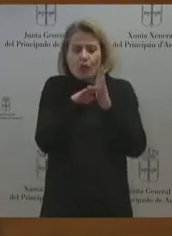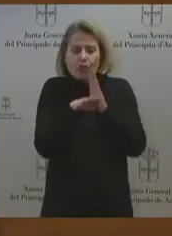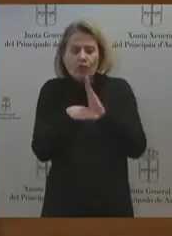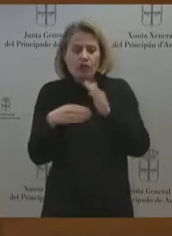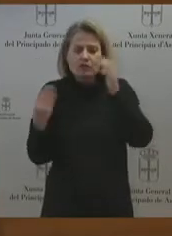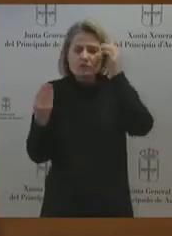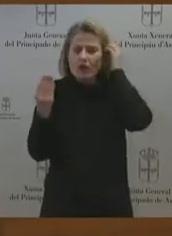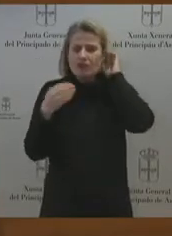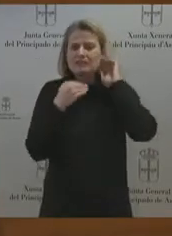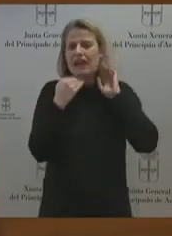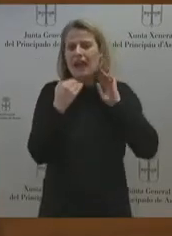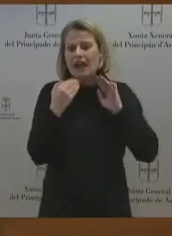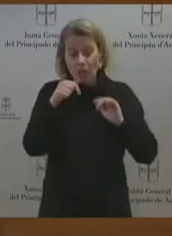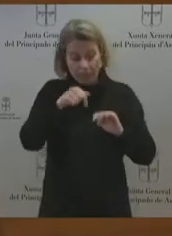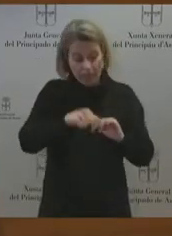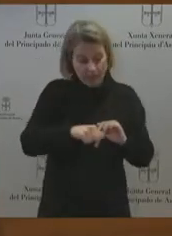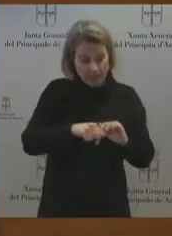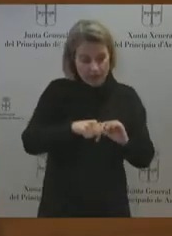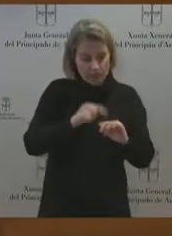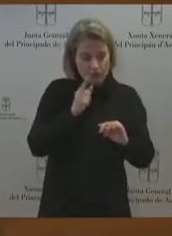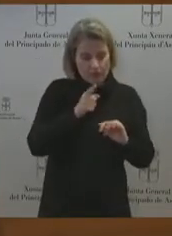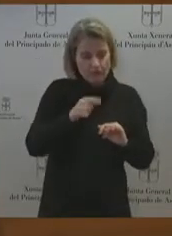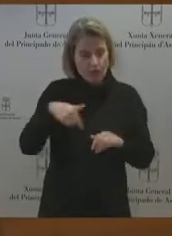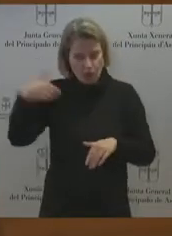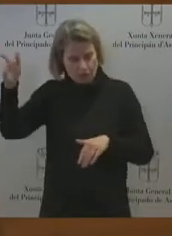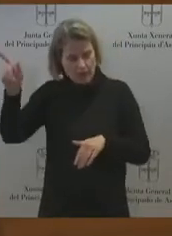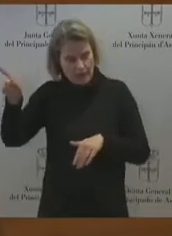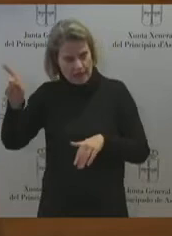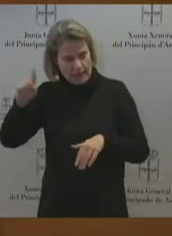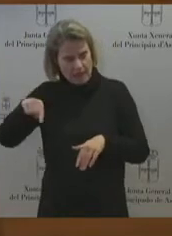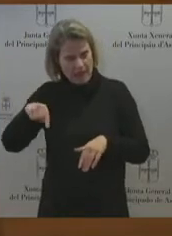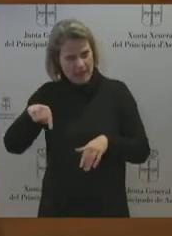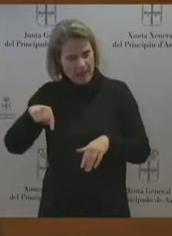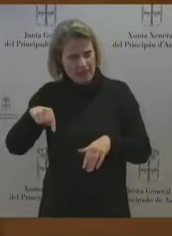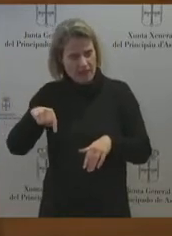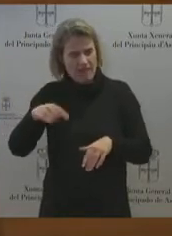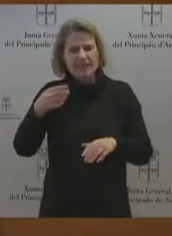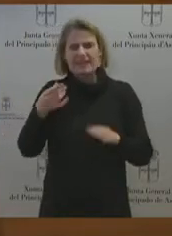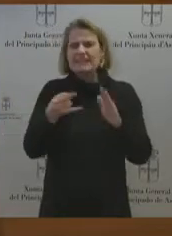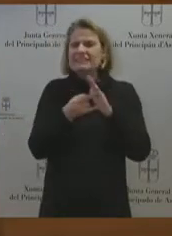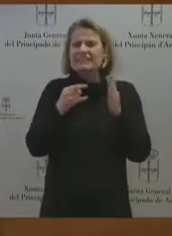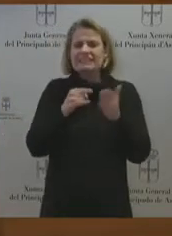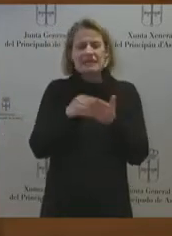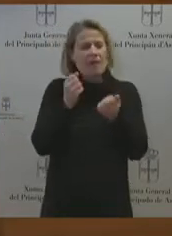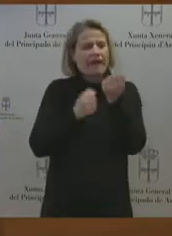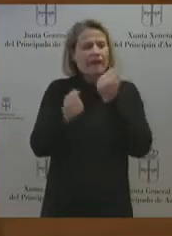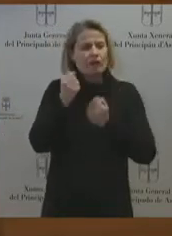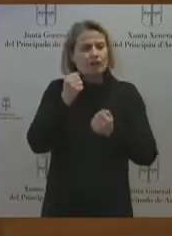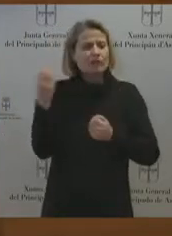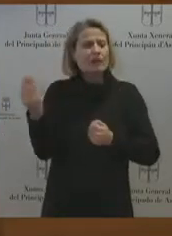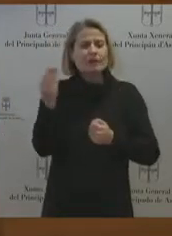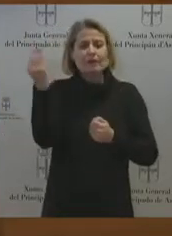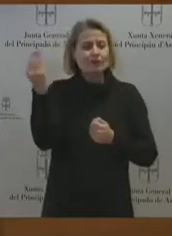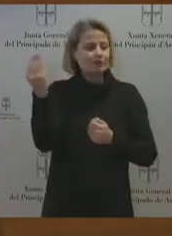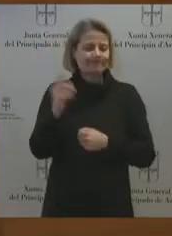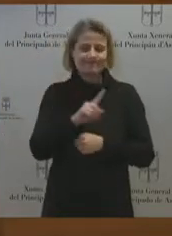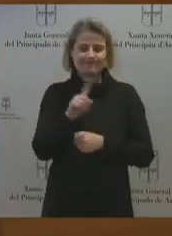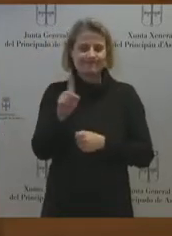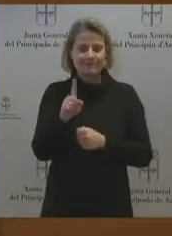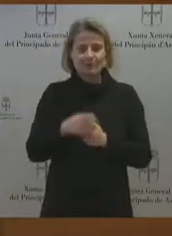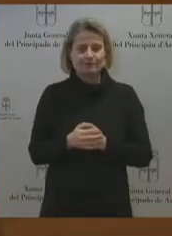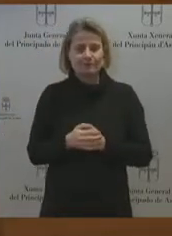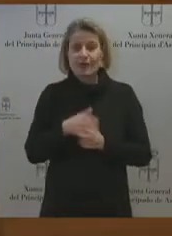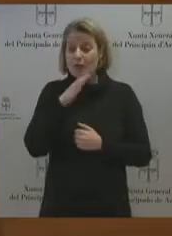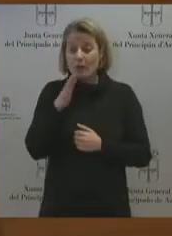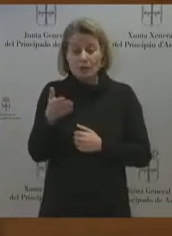¿Hemos mejorado el sistema económico que tenemos? De ninguna de las maneras. Esa es la razón por la cual Alcoa se va. No